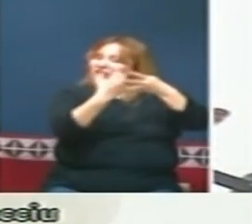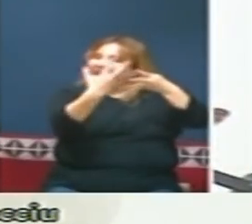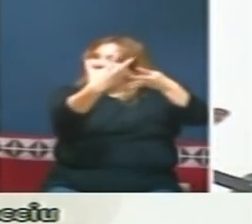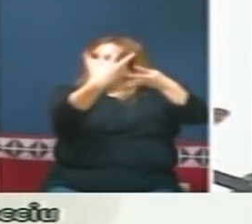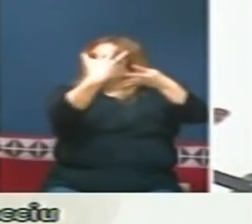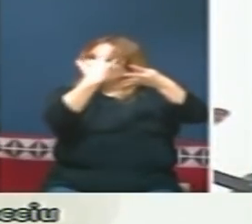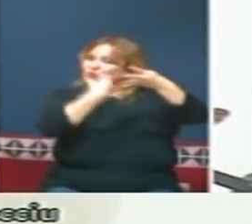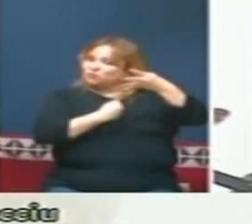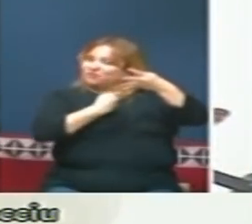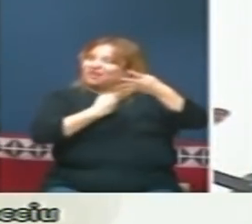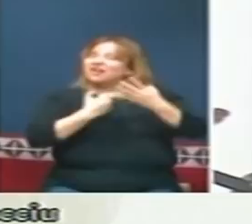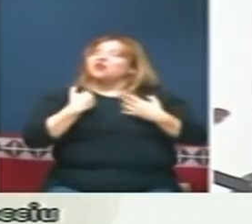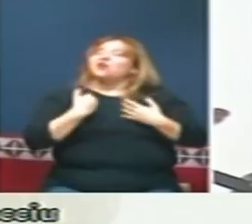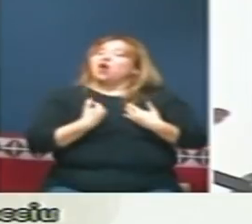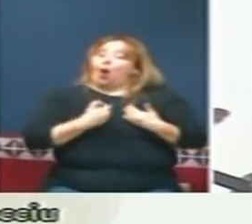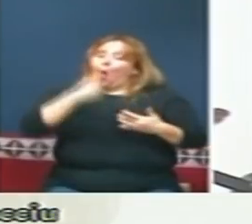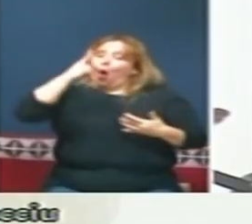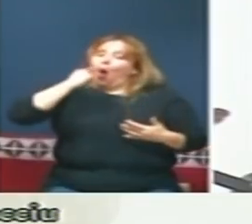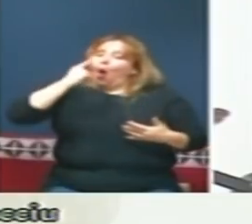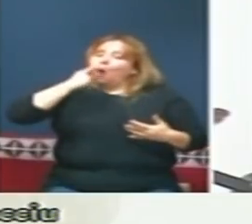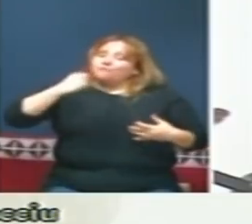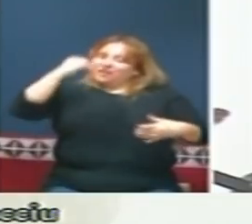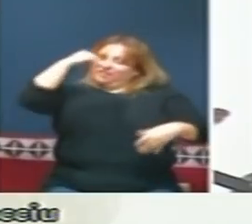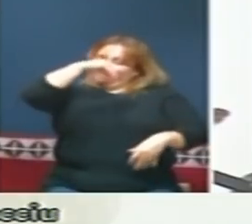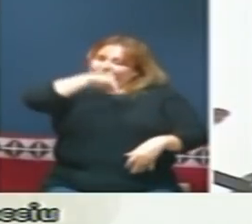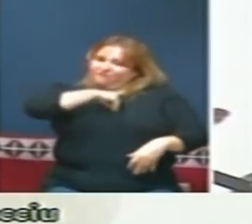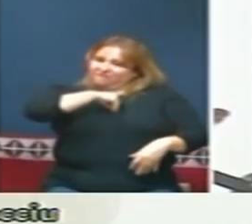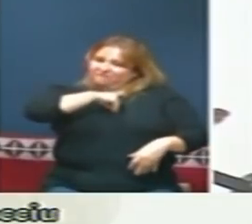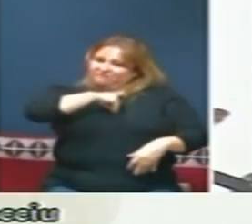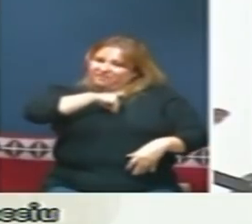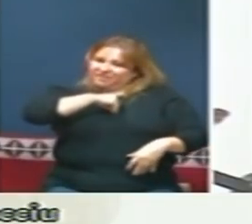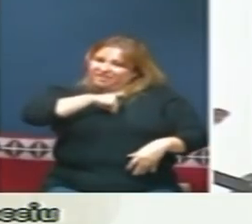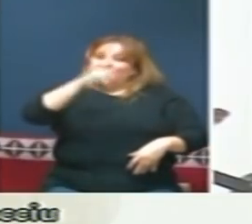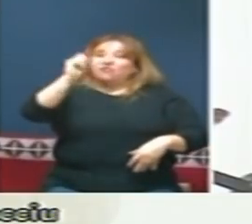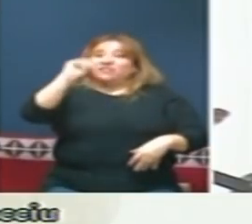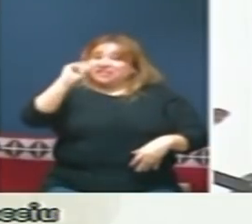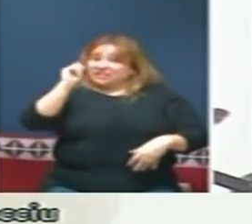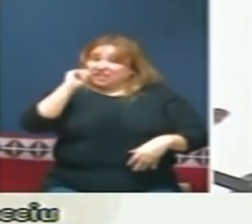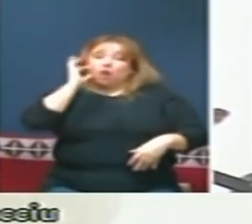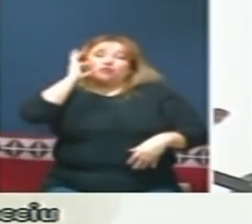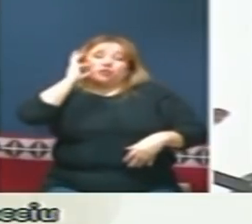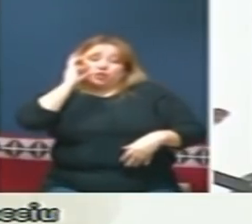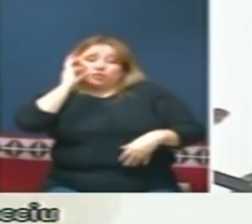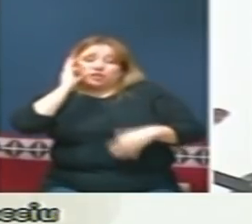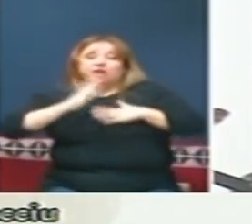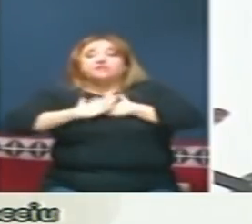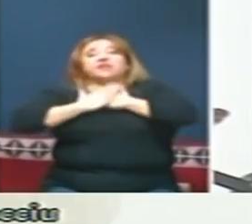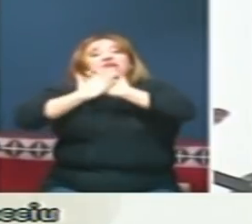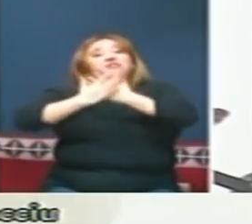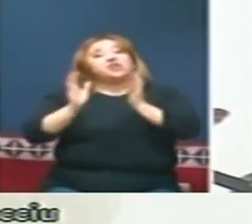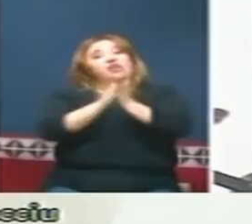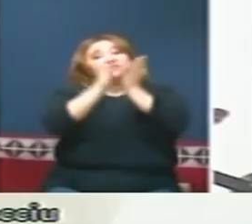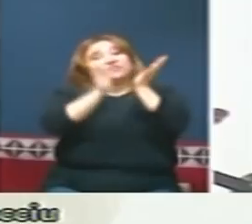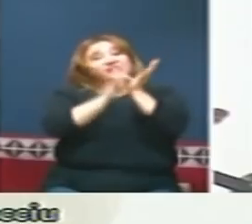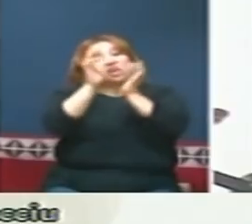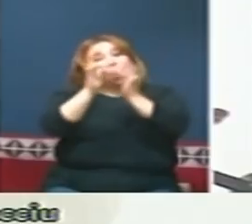a ser cada vez más hombres de fe, testigos del Evangelio, constructores de comunidad, promotores de